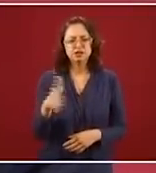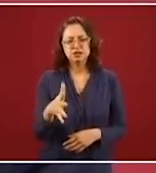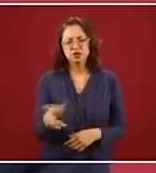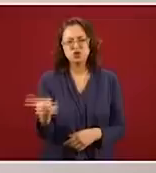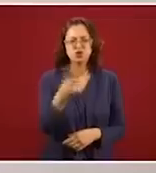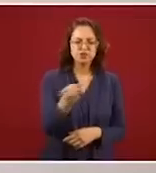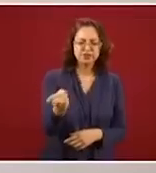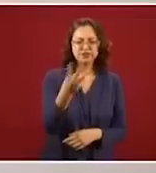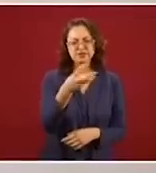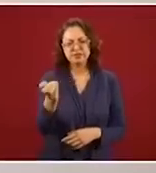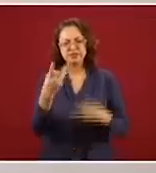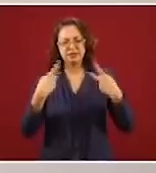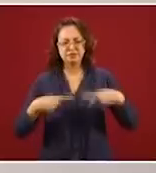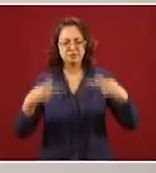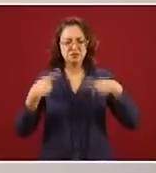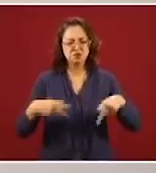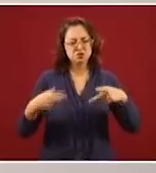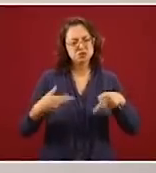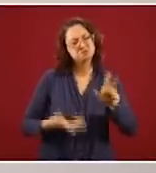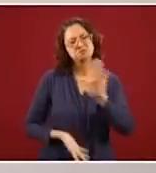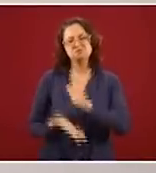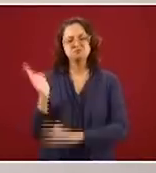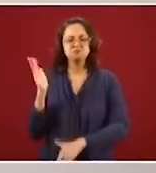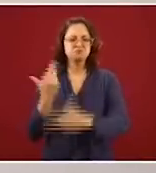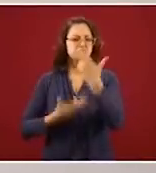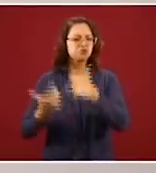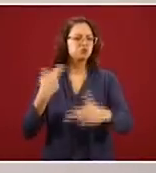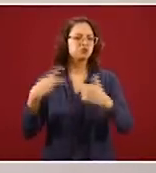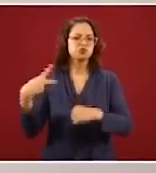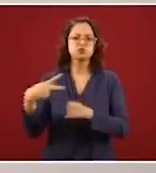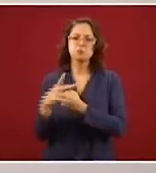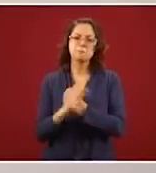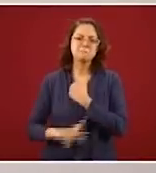200, 300, hoy también regresan